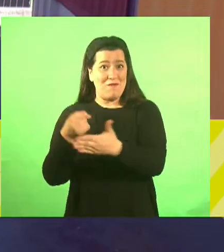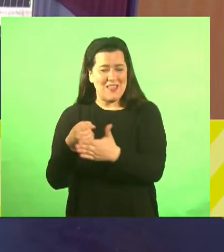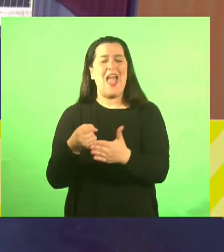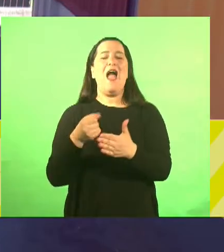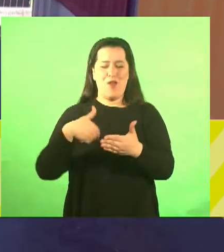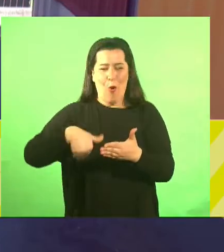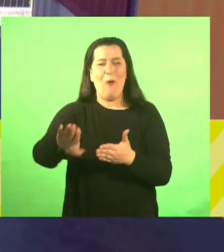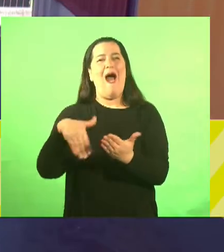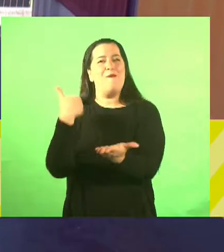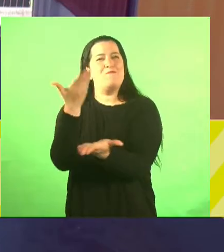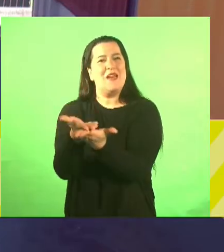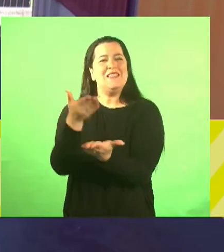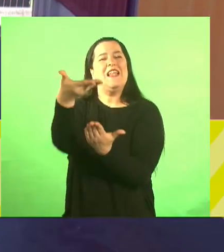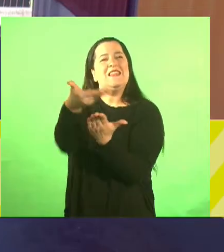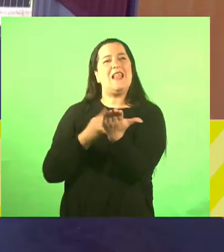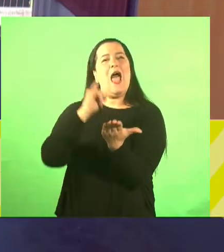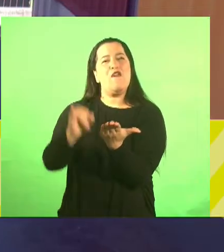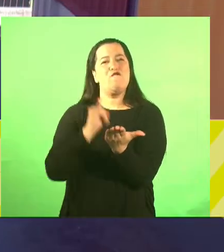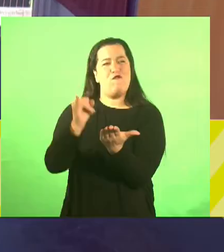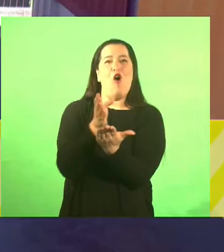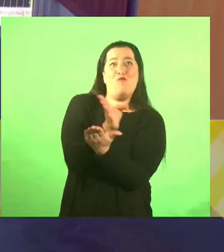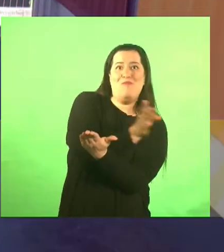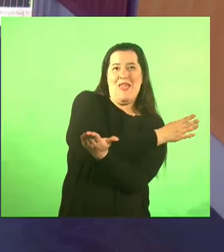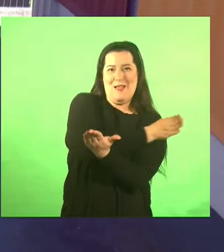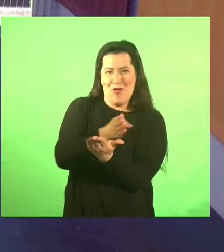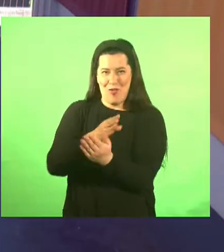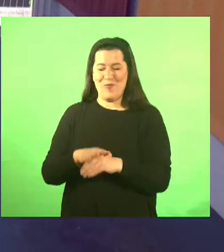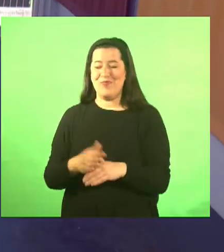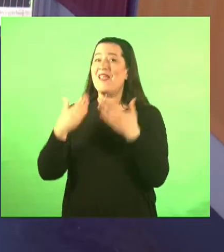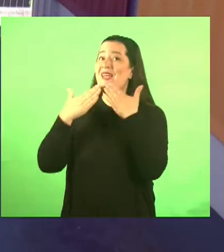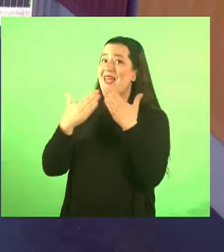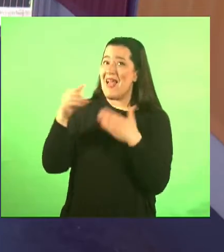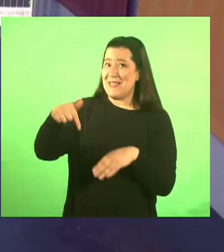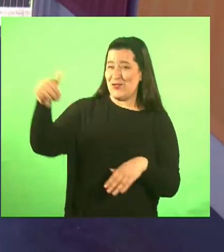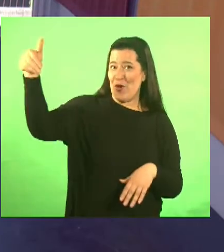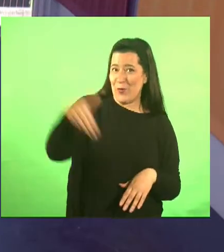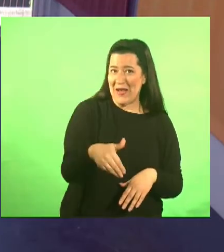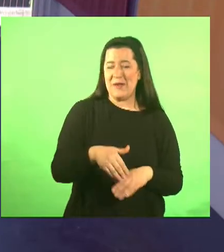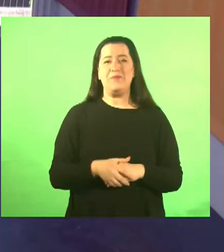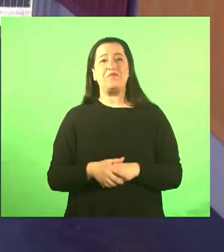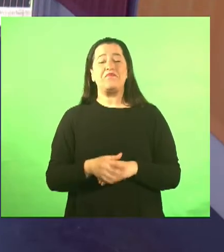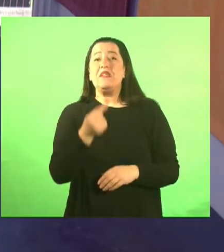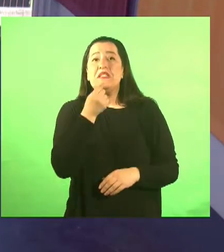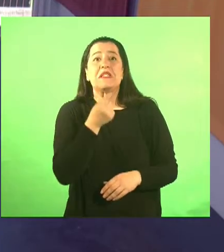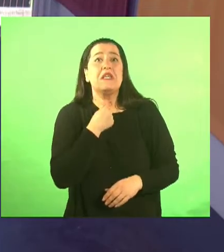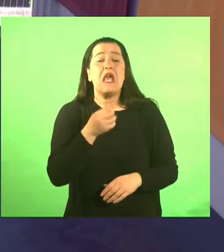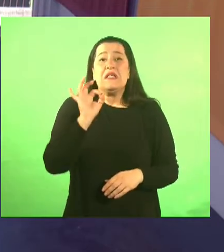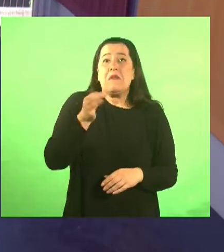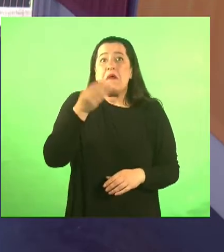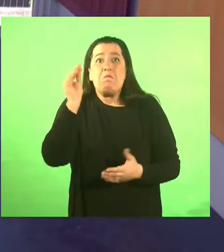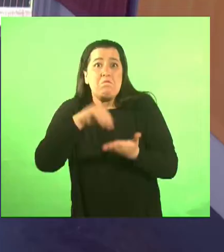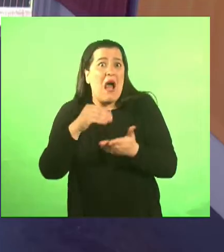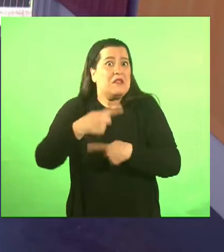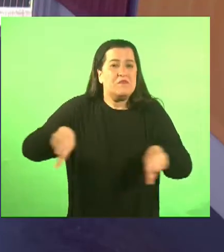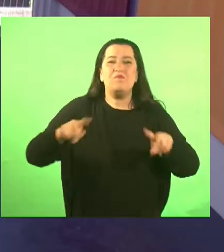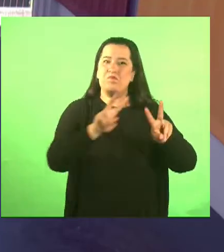de todo el desarrollo en todo el país. Excelente, gracias por estar hoy acá. Si quieren saber más sobre el programa, ¿nombraste